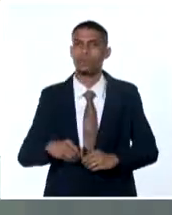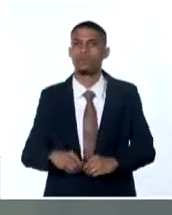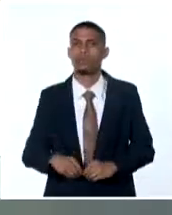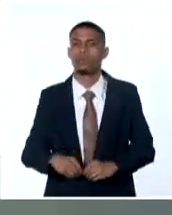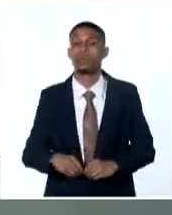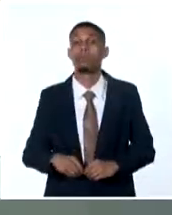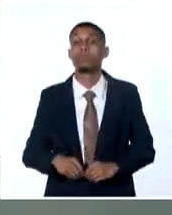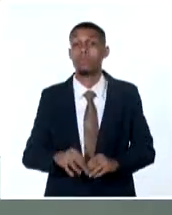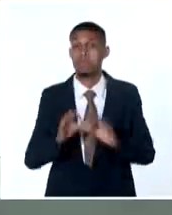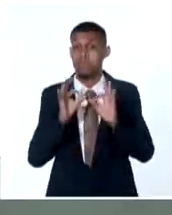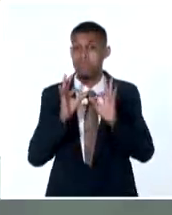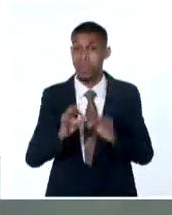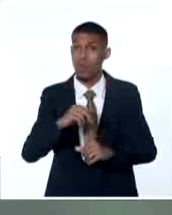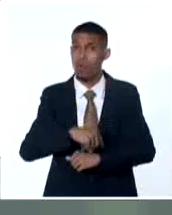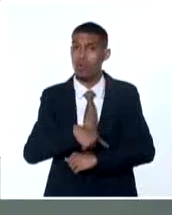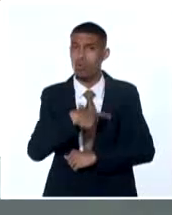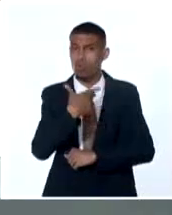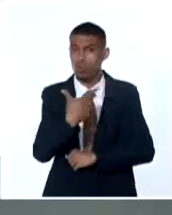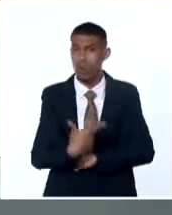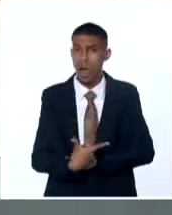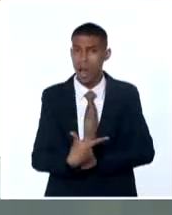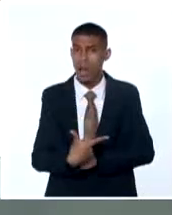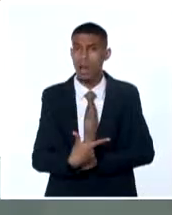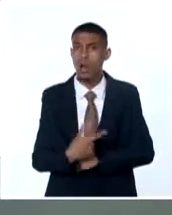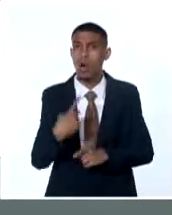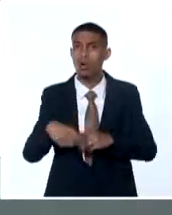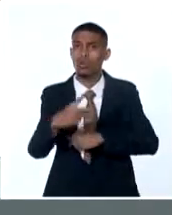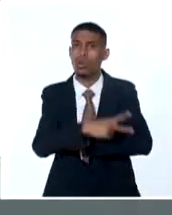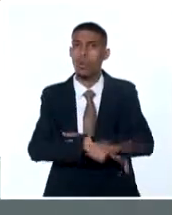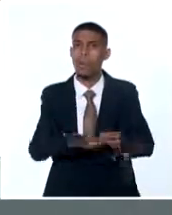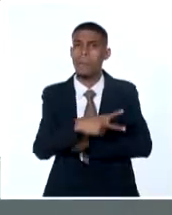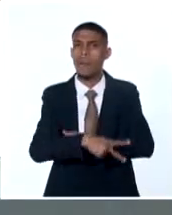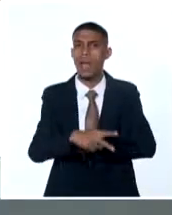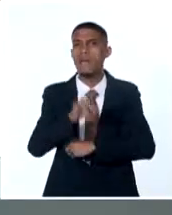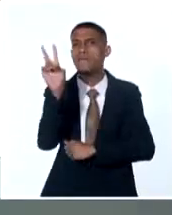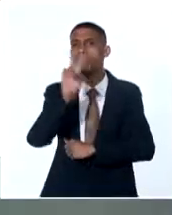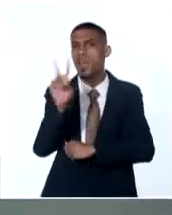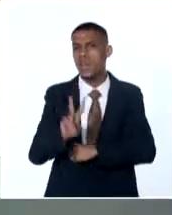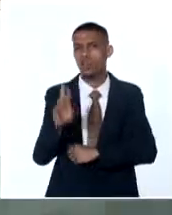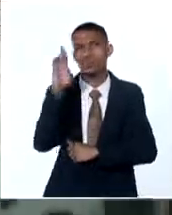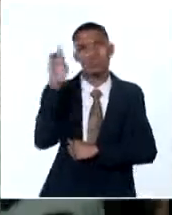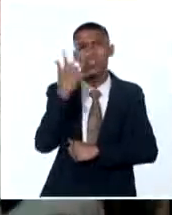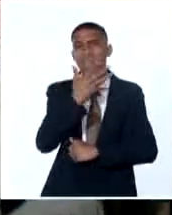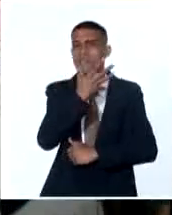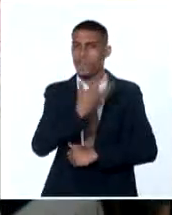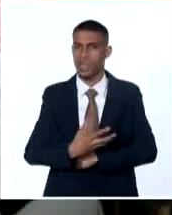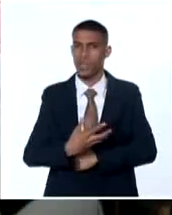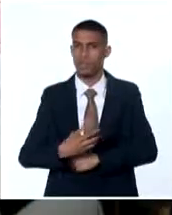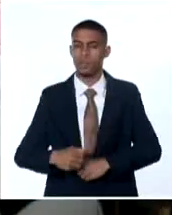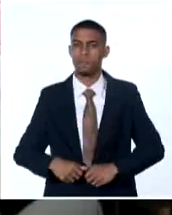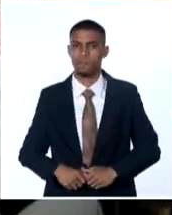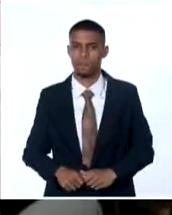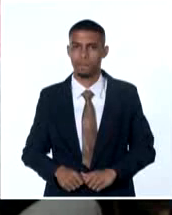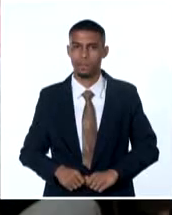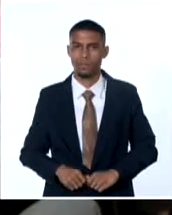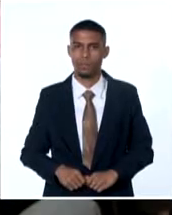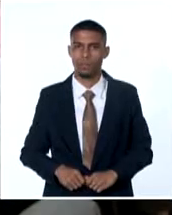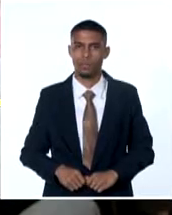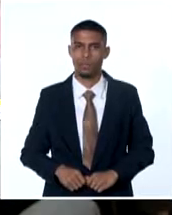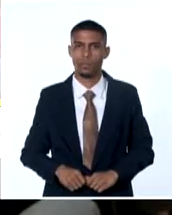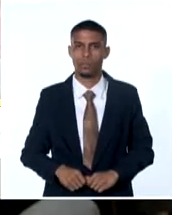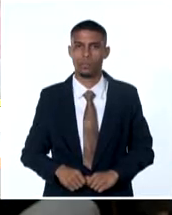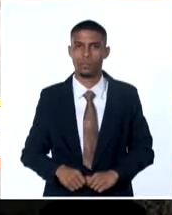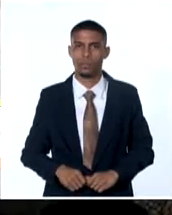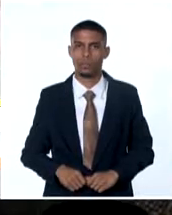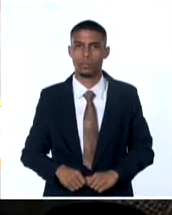tributo a este gigante desde la hermana República Bolivariana de Venezuela. Bajo la premisa de que